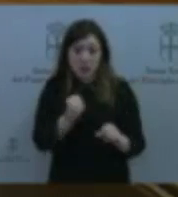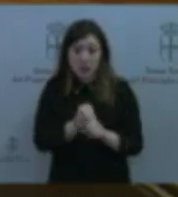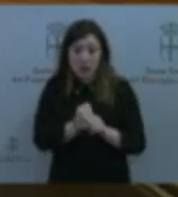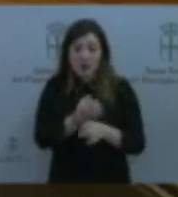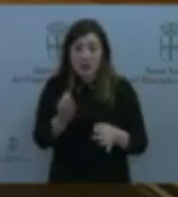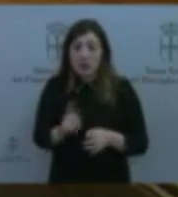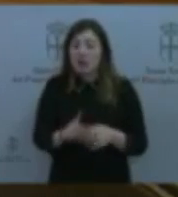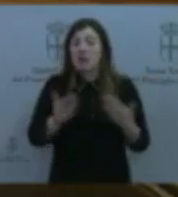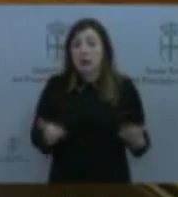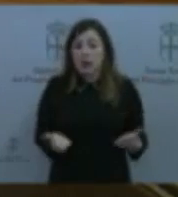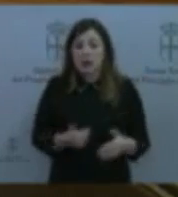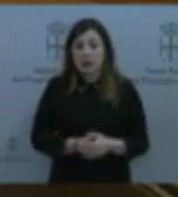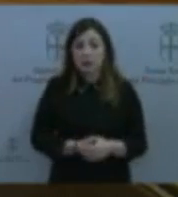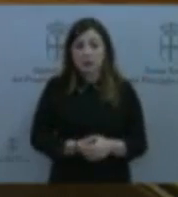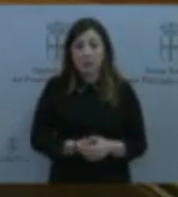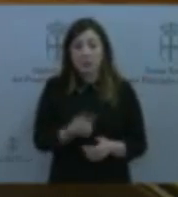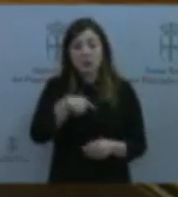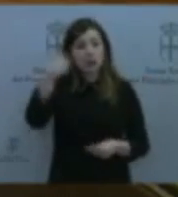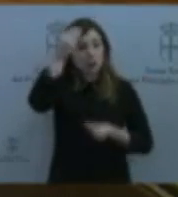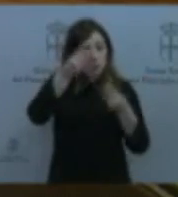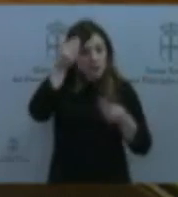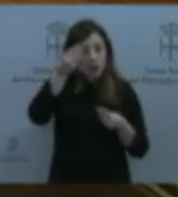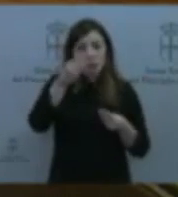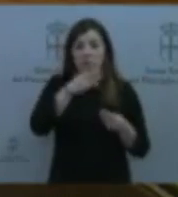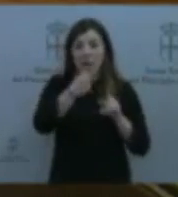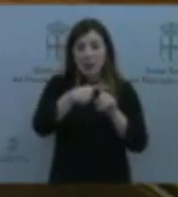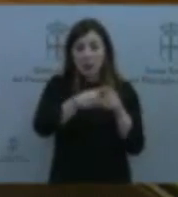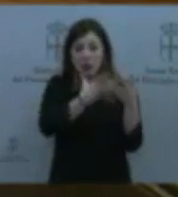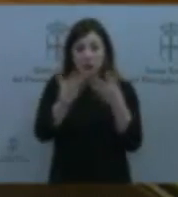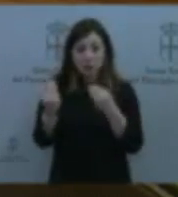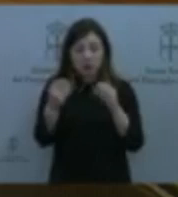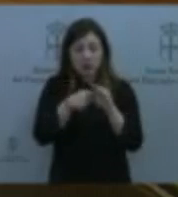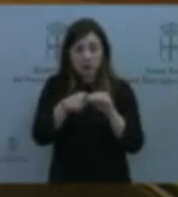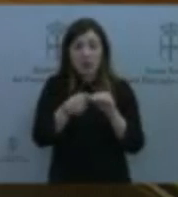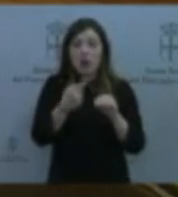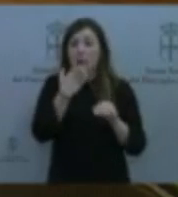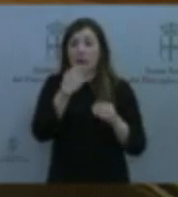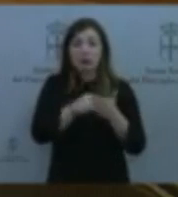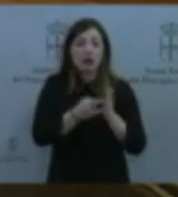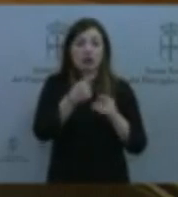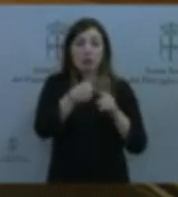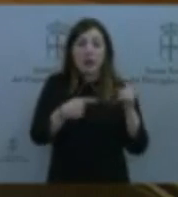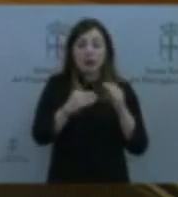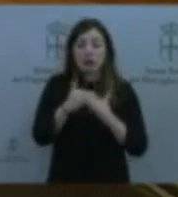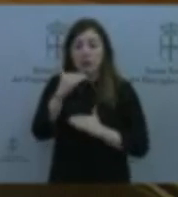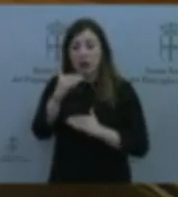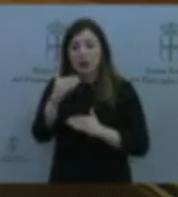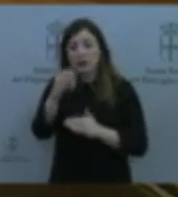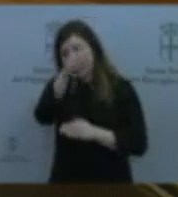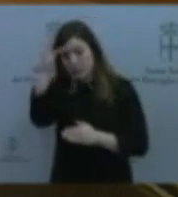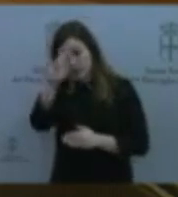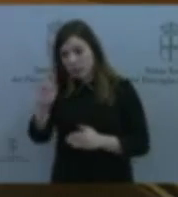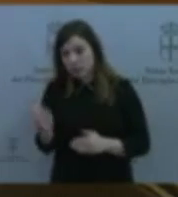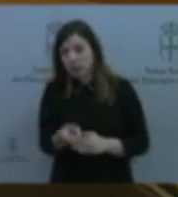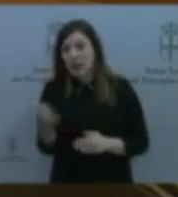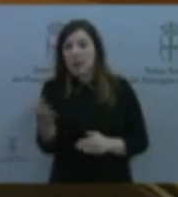creemos que para muchas categorías, además técnicos medios, superiores, enfermería, para muchas, deben ponerse en orden las funciones. Y